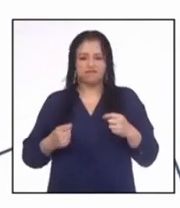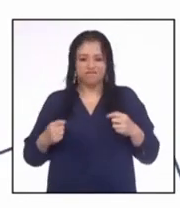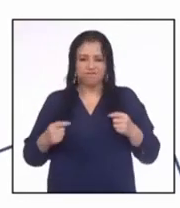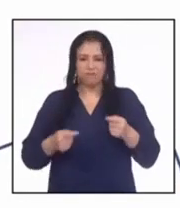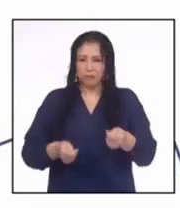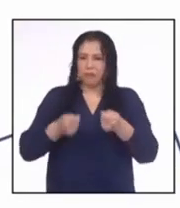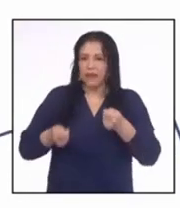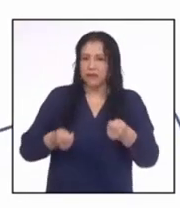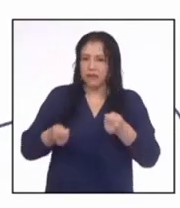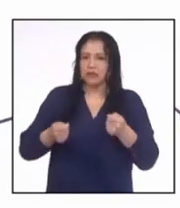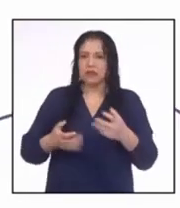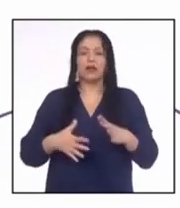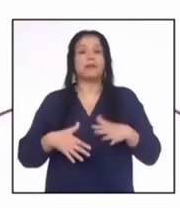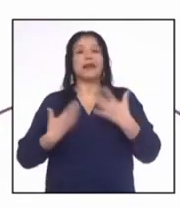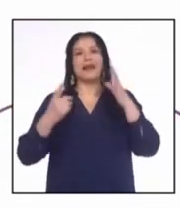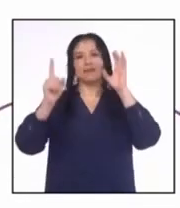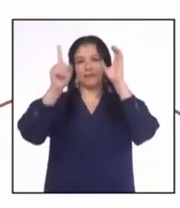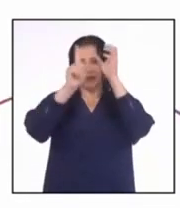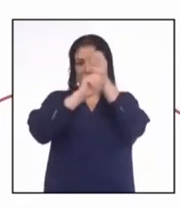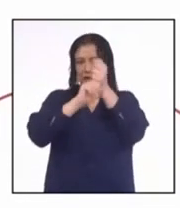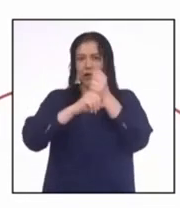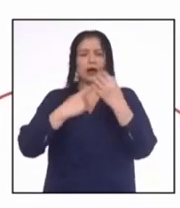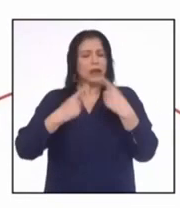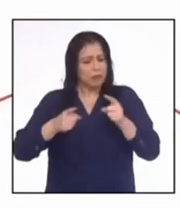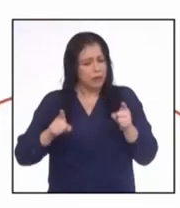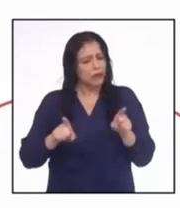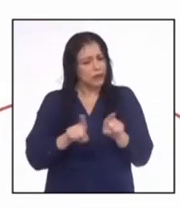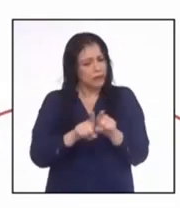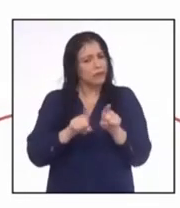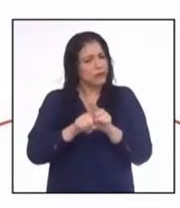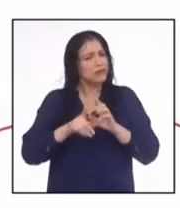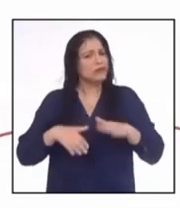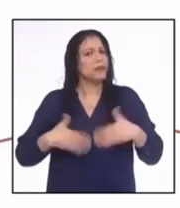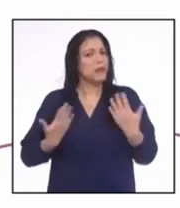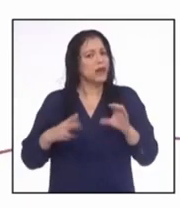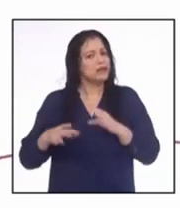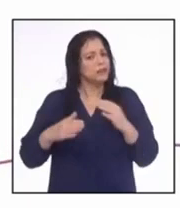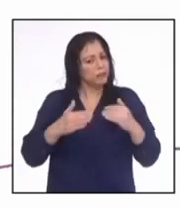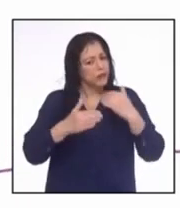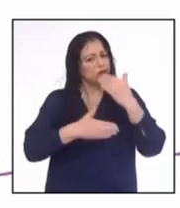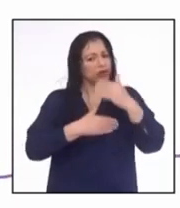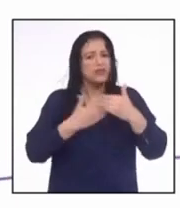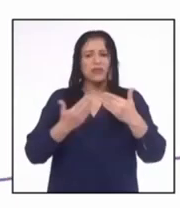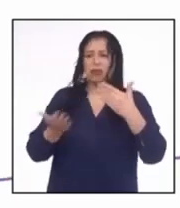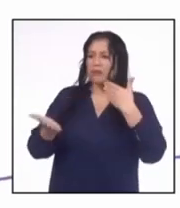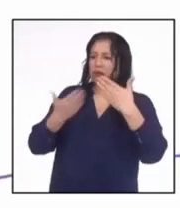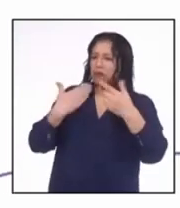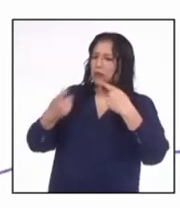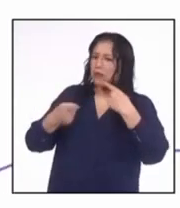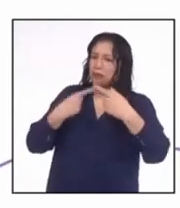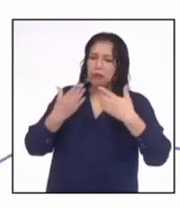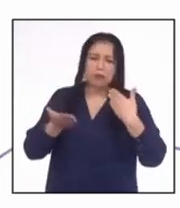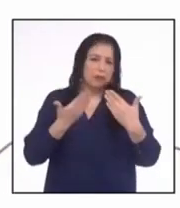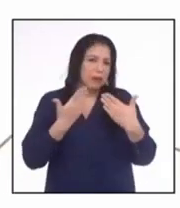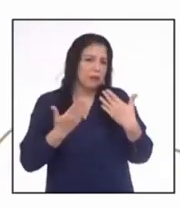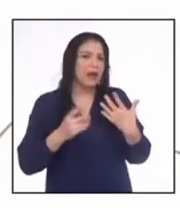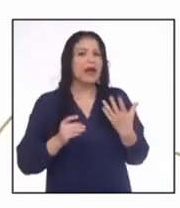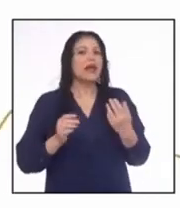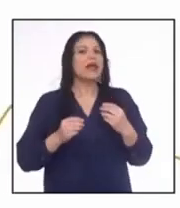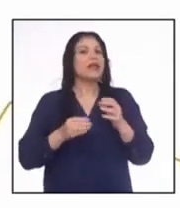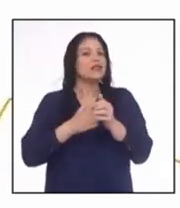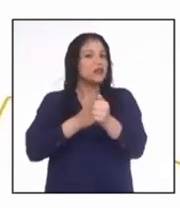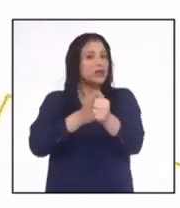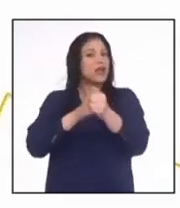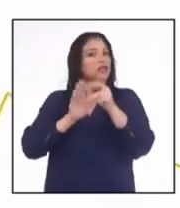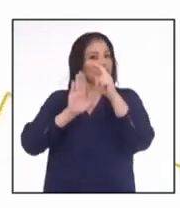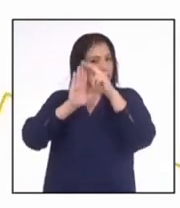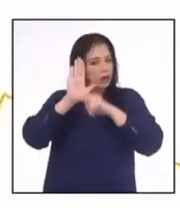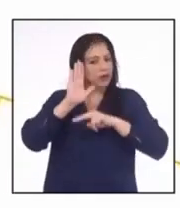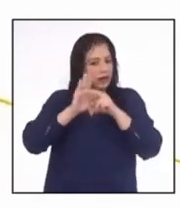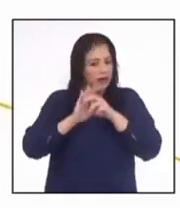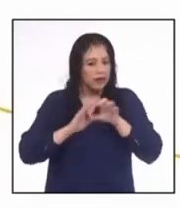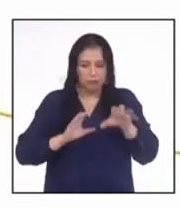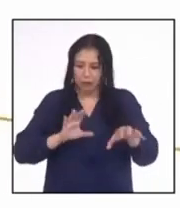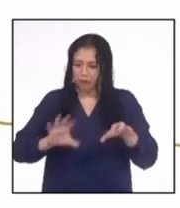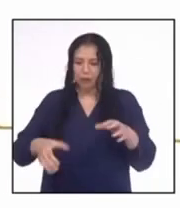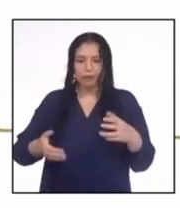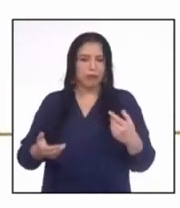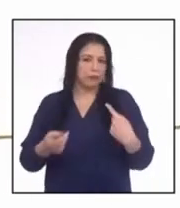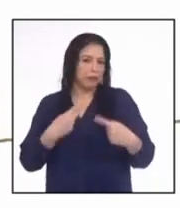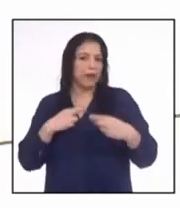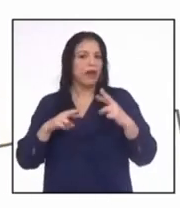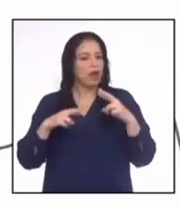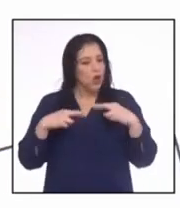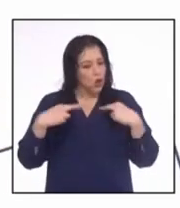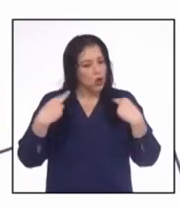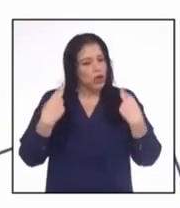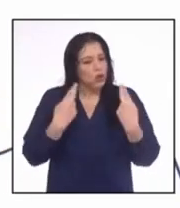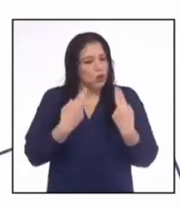para alcanzar los objetivos, pero pueden haber también procesos de diálogo guiados por reglas aceptadas por las partes, o